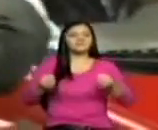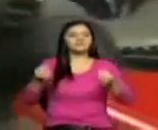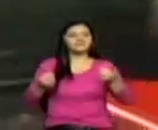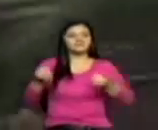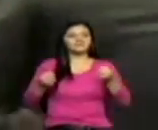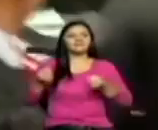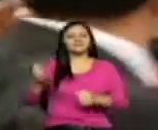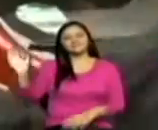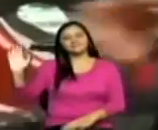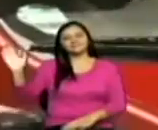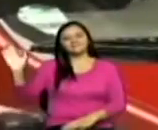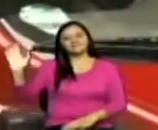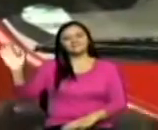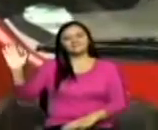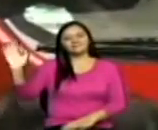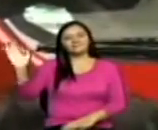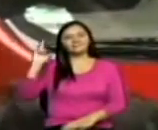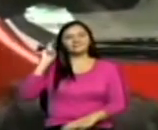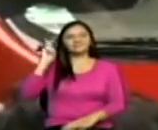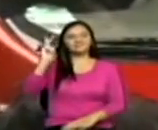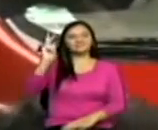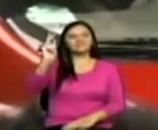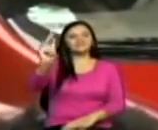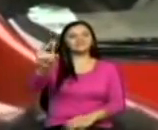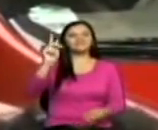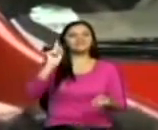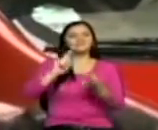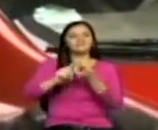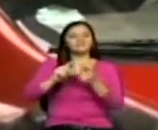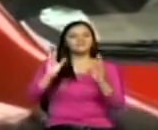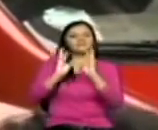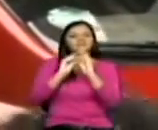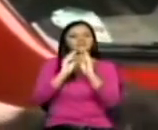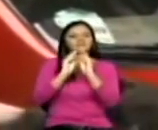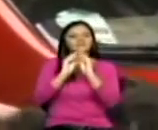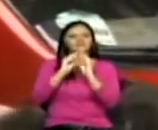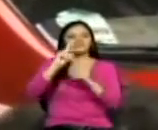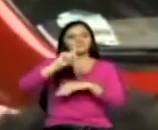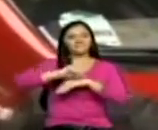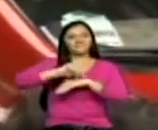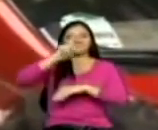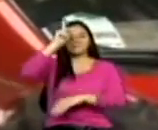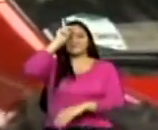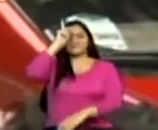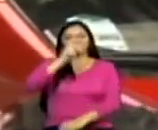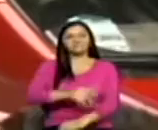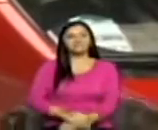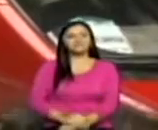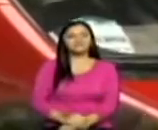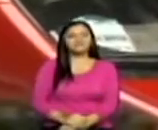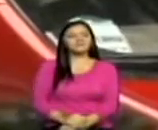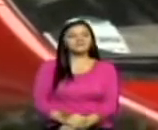lo largo del camino hacia el Congreso de la República.